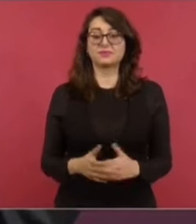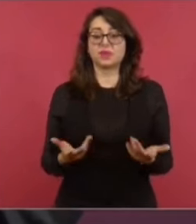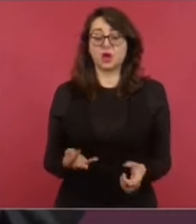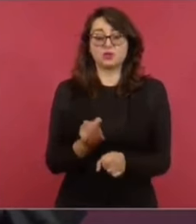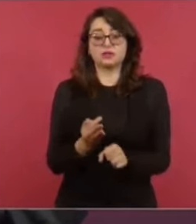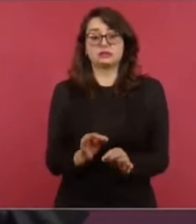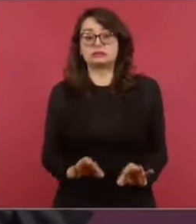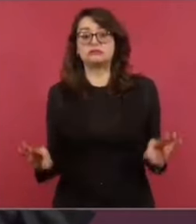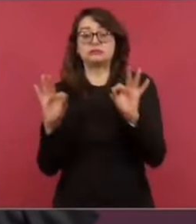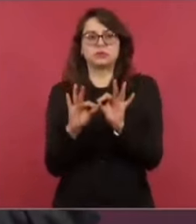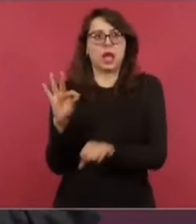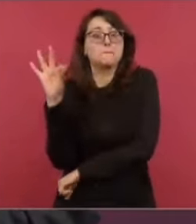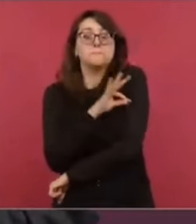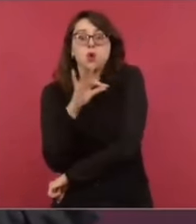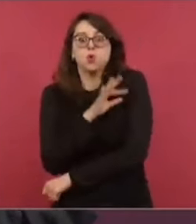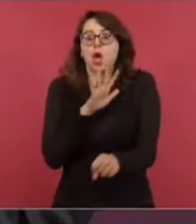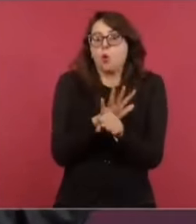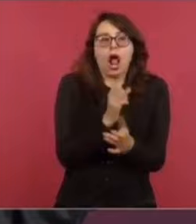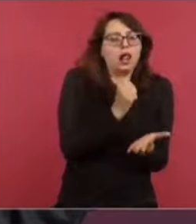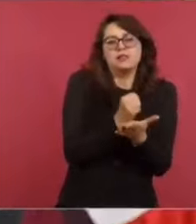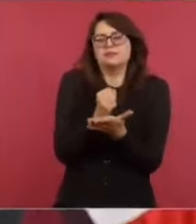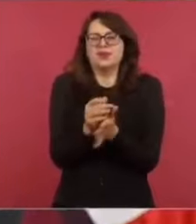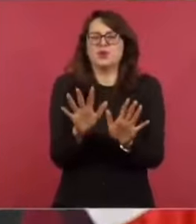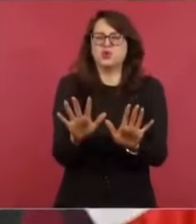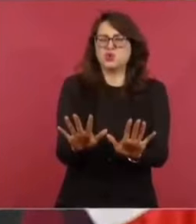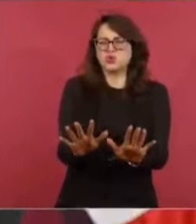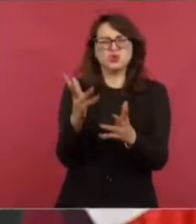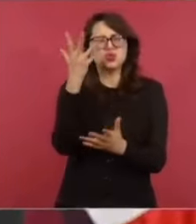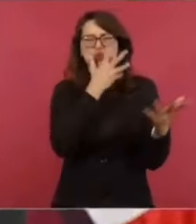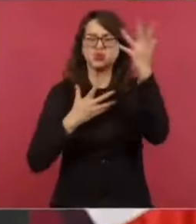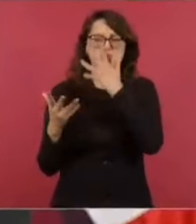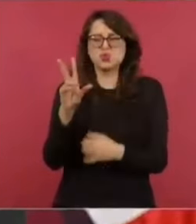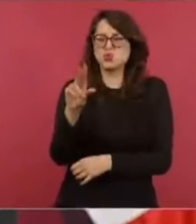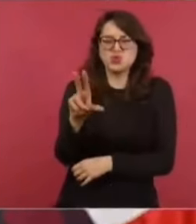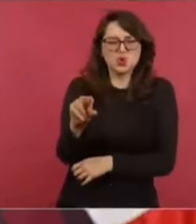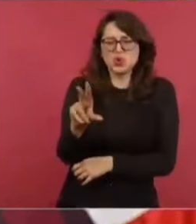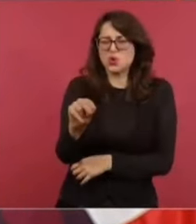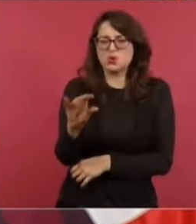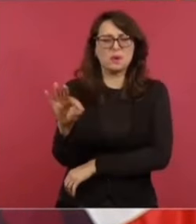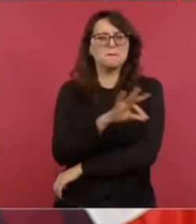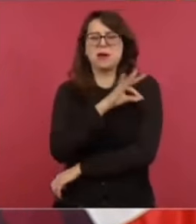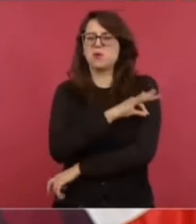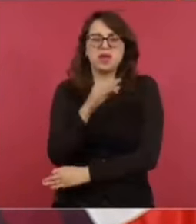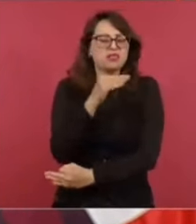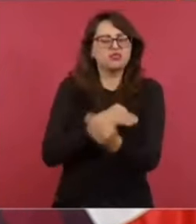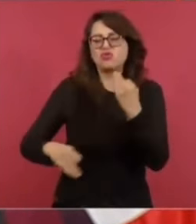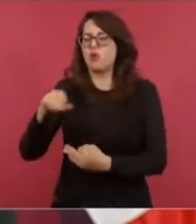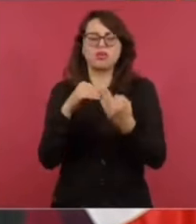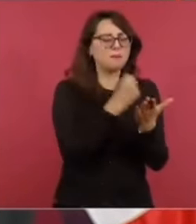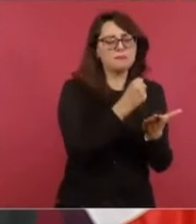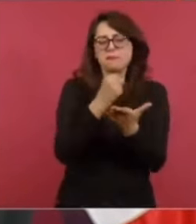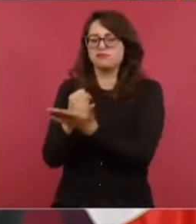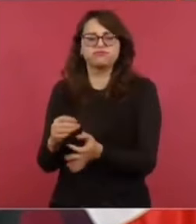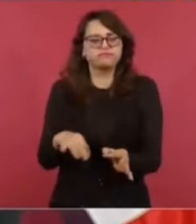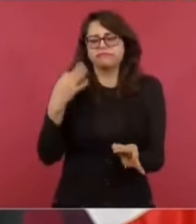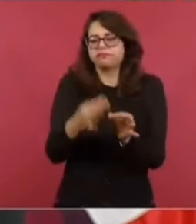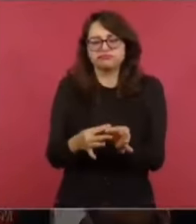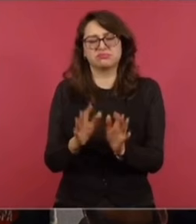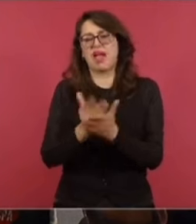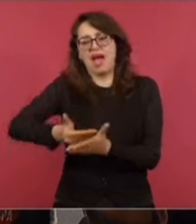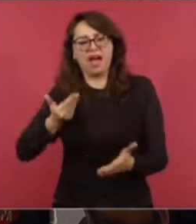confundir, que todas las vacunas que se aplican pasan por una prueba sobre